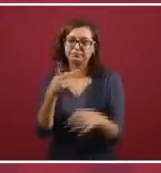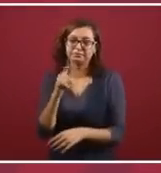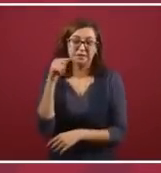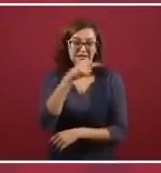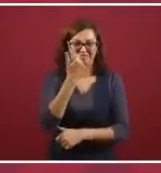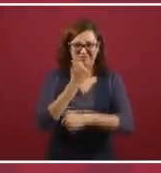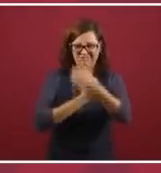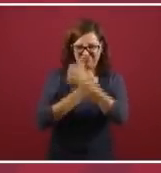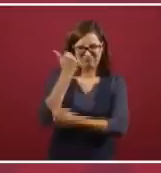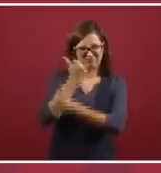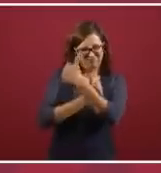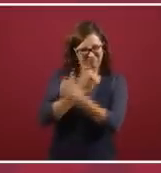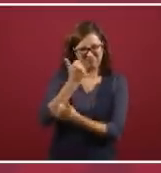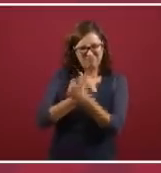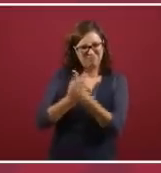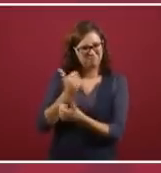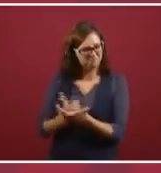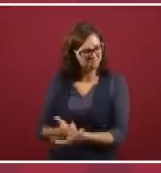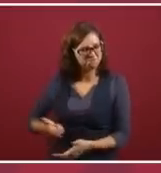la mejor